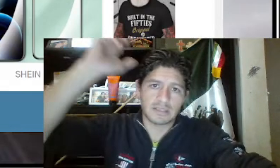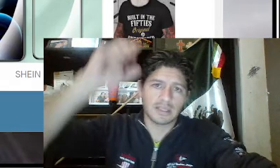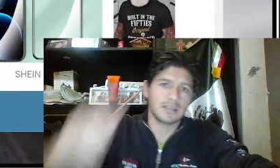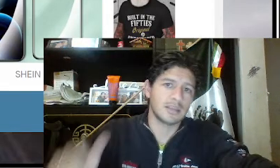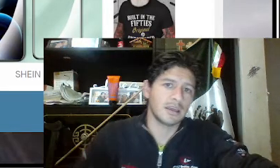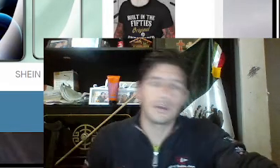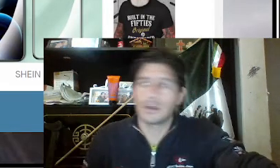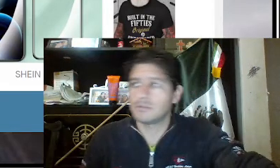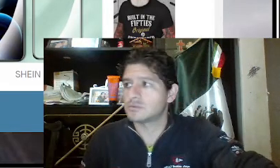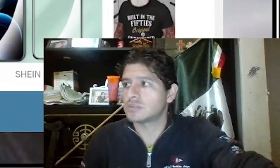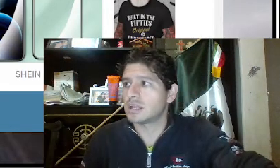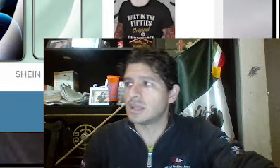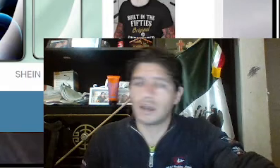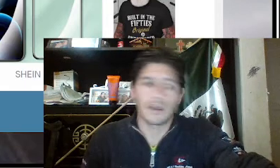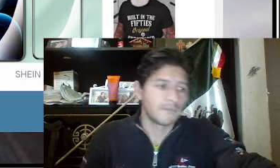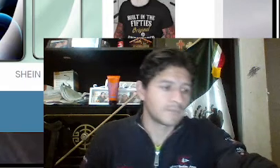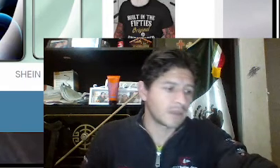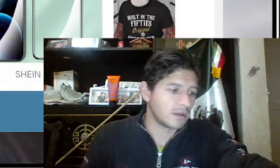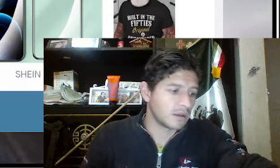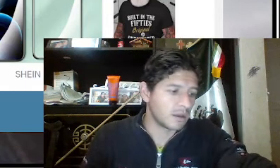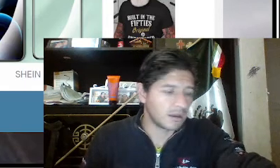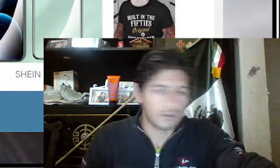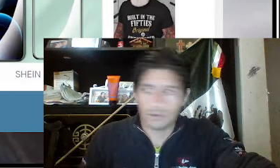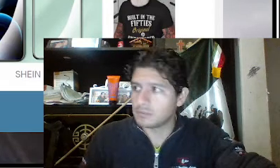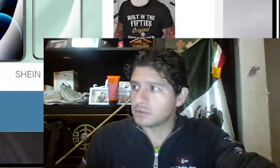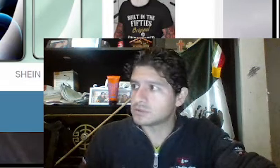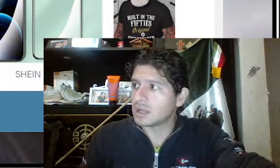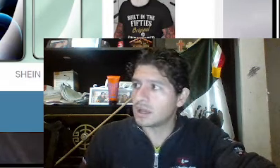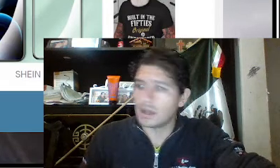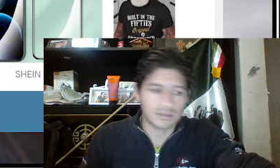el presidente. A mí me gustaría,